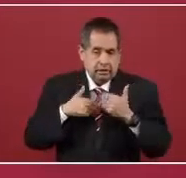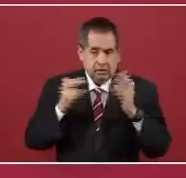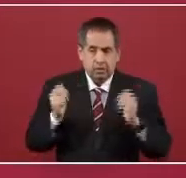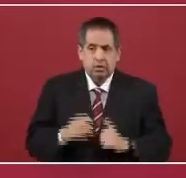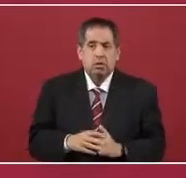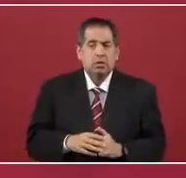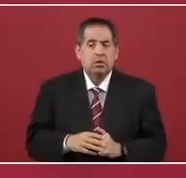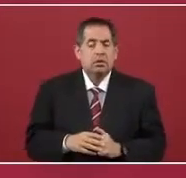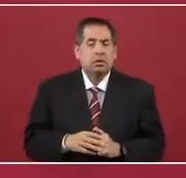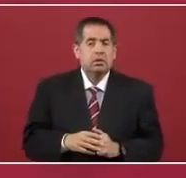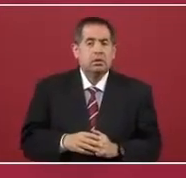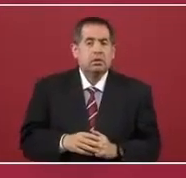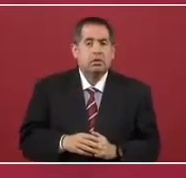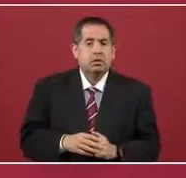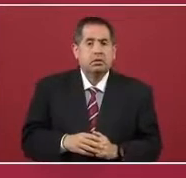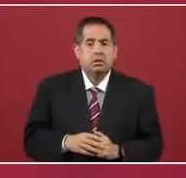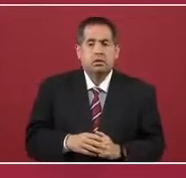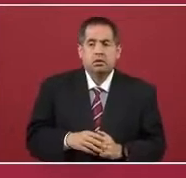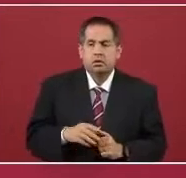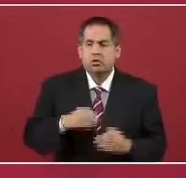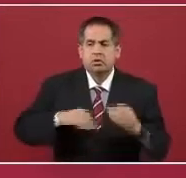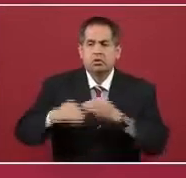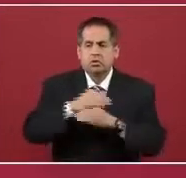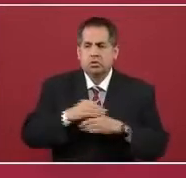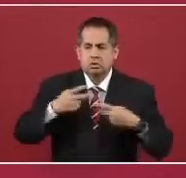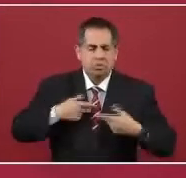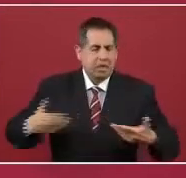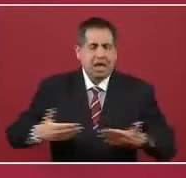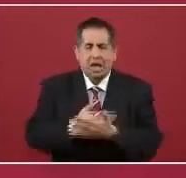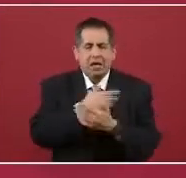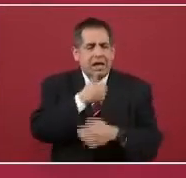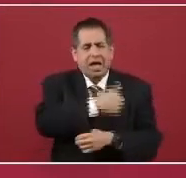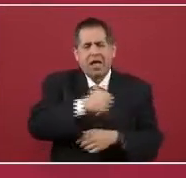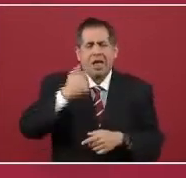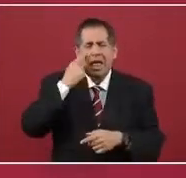todos los mexicanos somos libres,